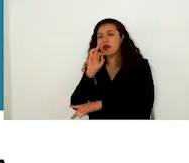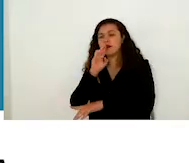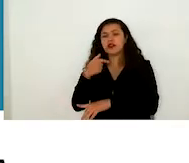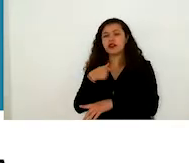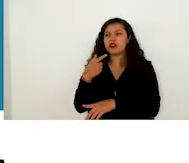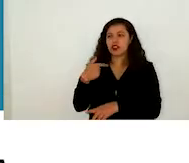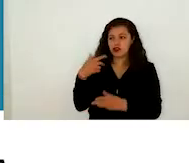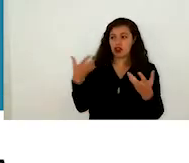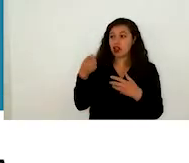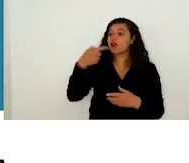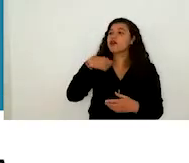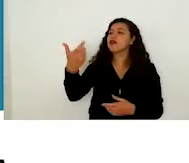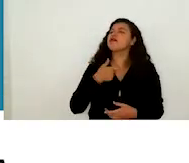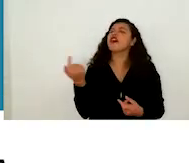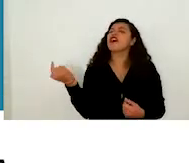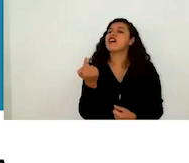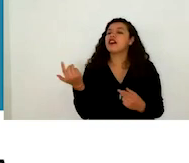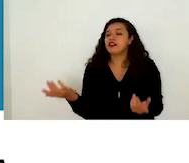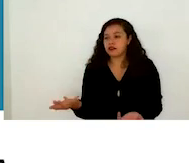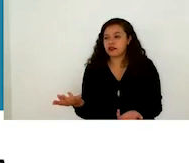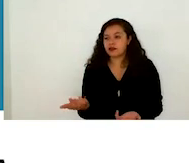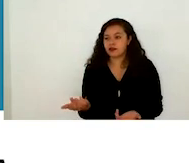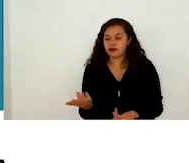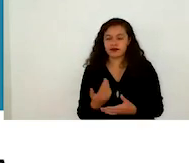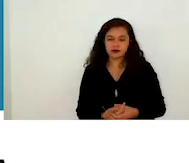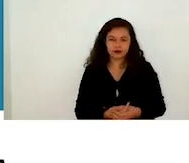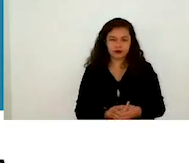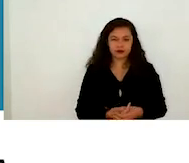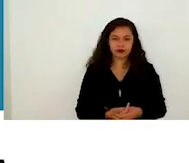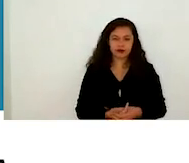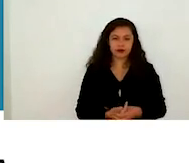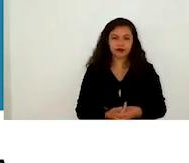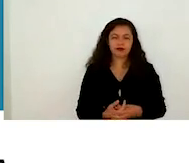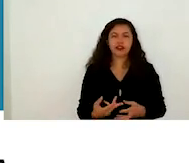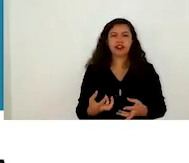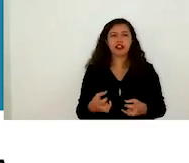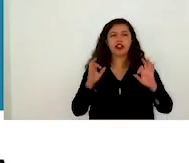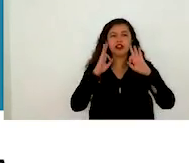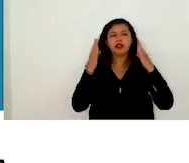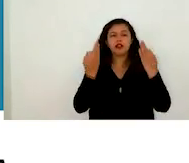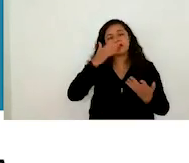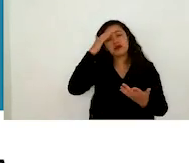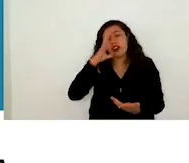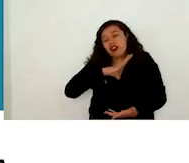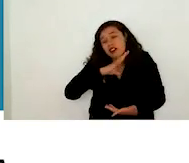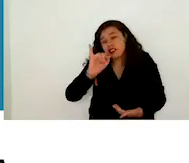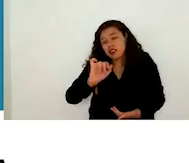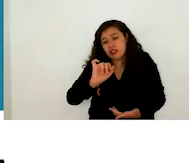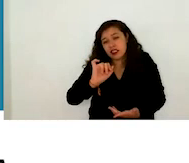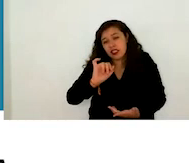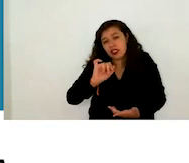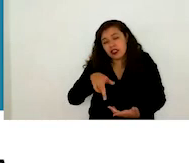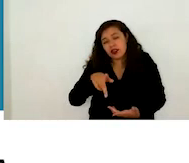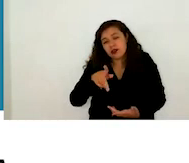das que voy a tener a cambio es una forma de pensar que se tiene pero que es